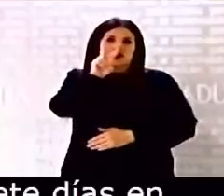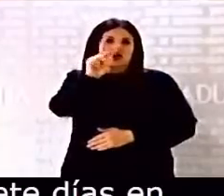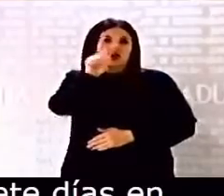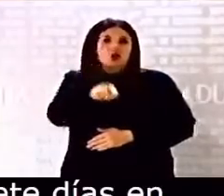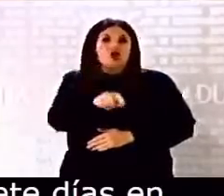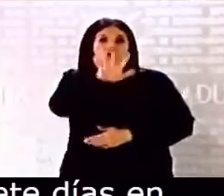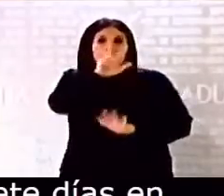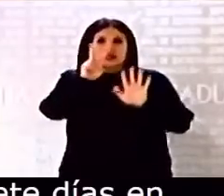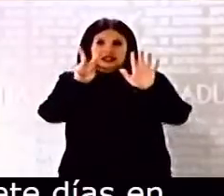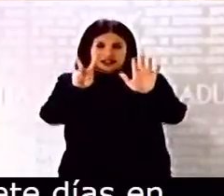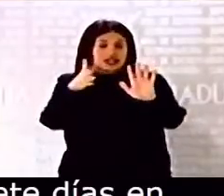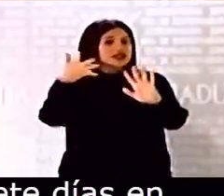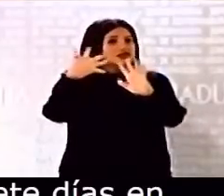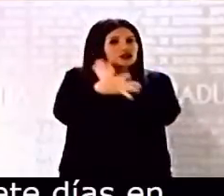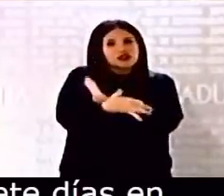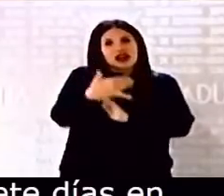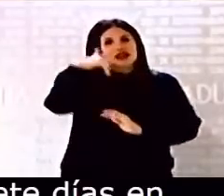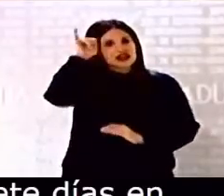bajo.